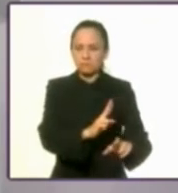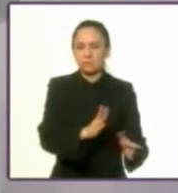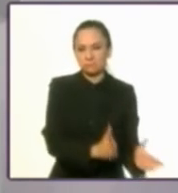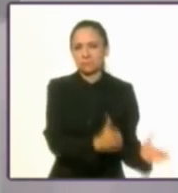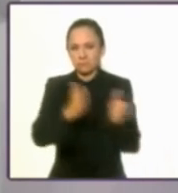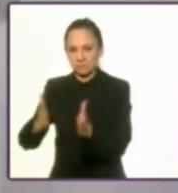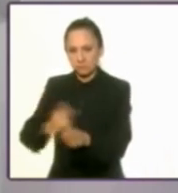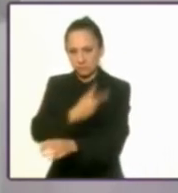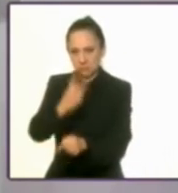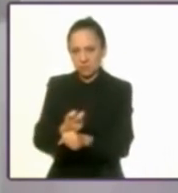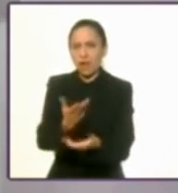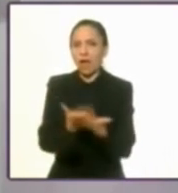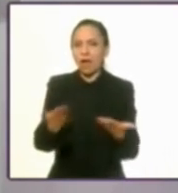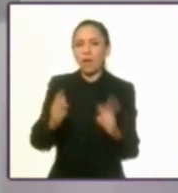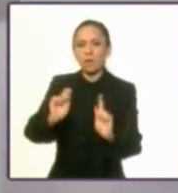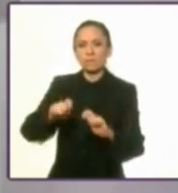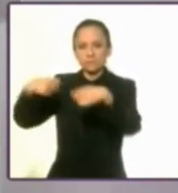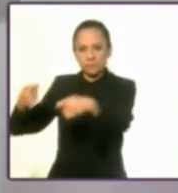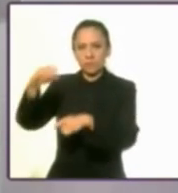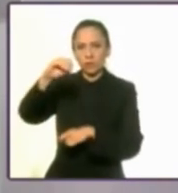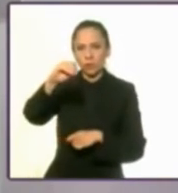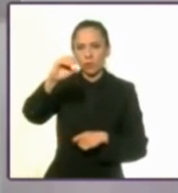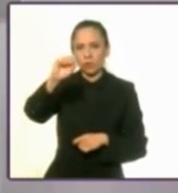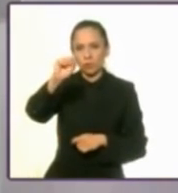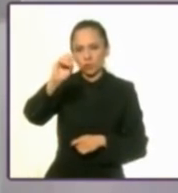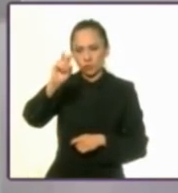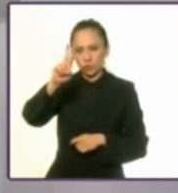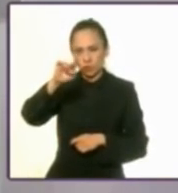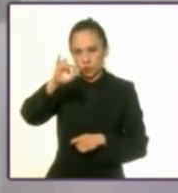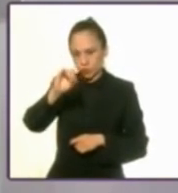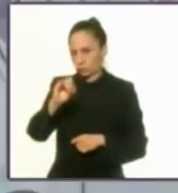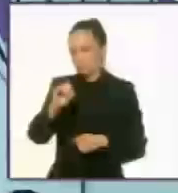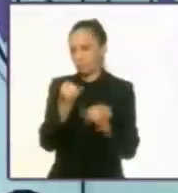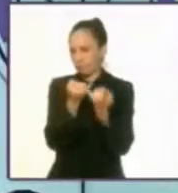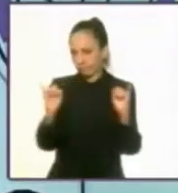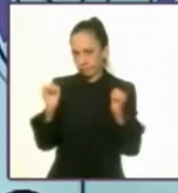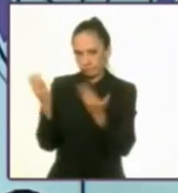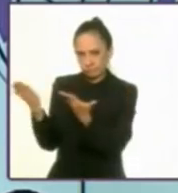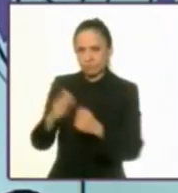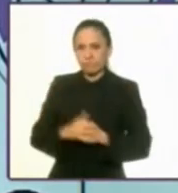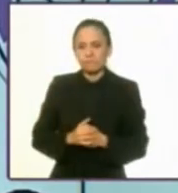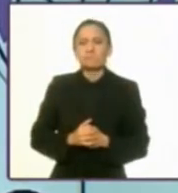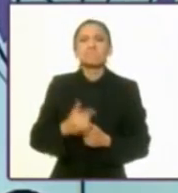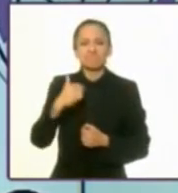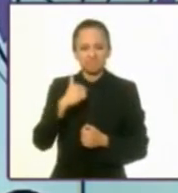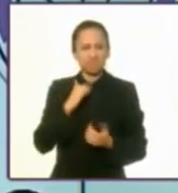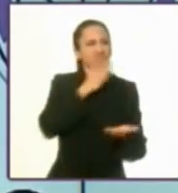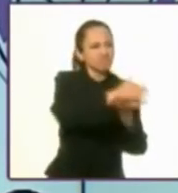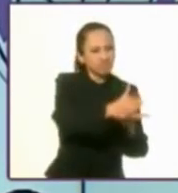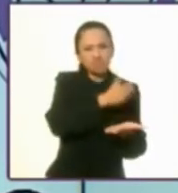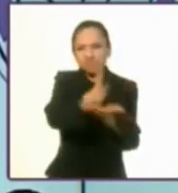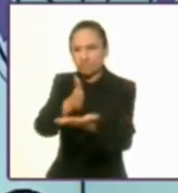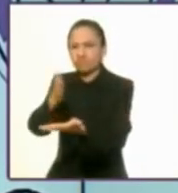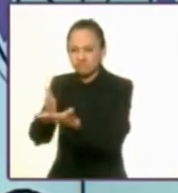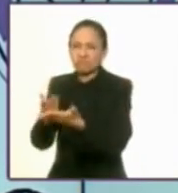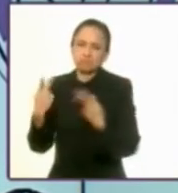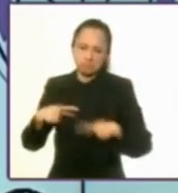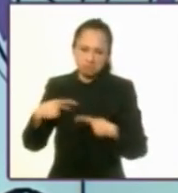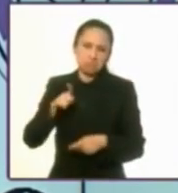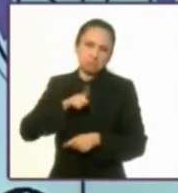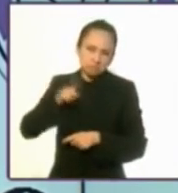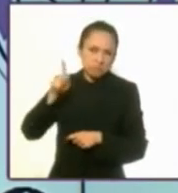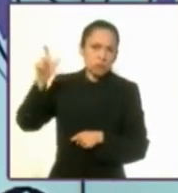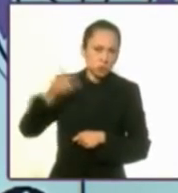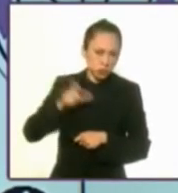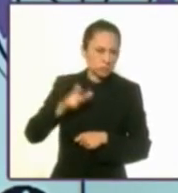a lorena ozone yo elissondo candidatas invertido en repetidos me han dicho la gente en xochimilco pero